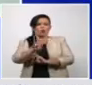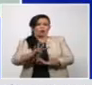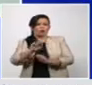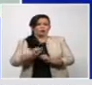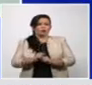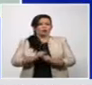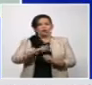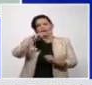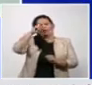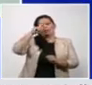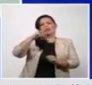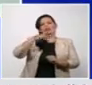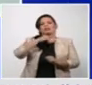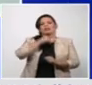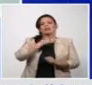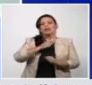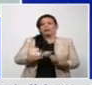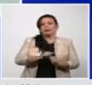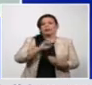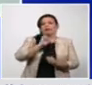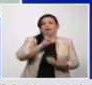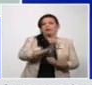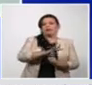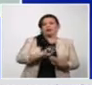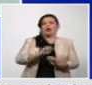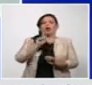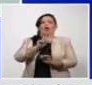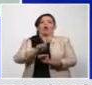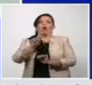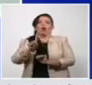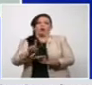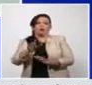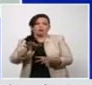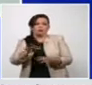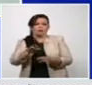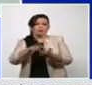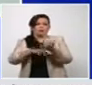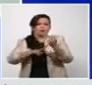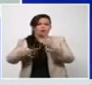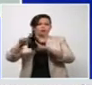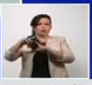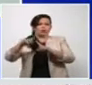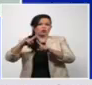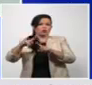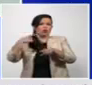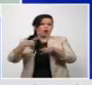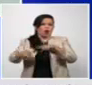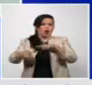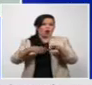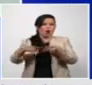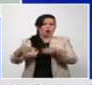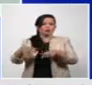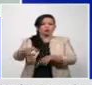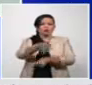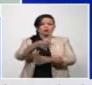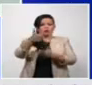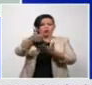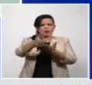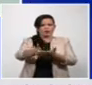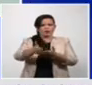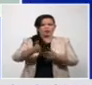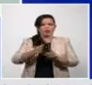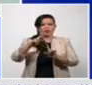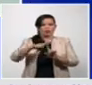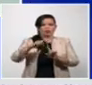3, los 11 casos que se diagnostican en Las Tunas, 10 del municipio Cabecera, 1 de